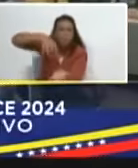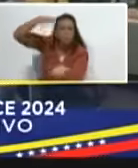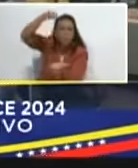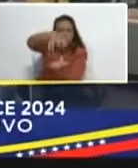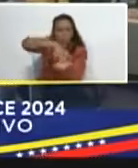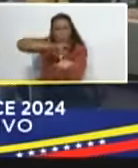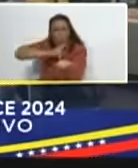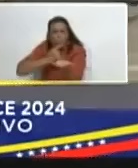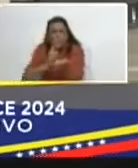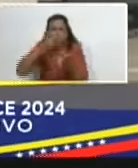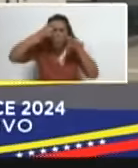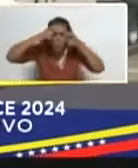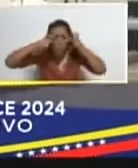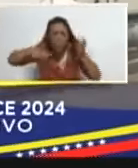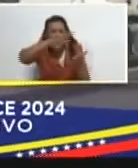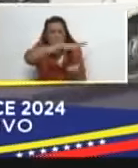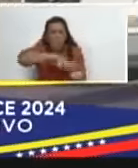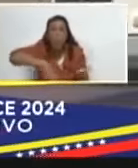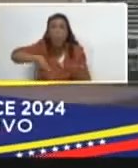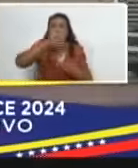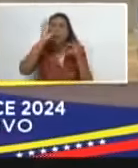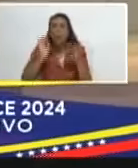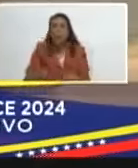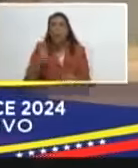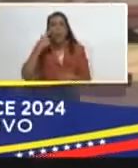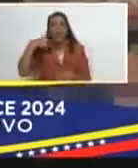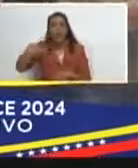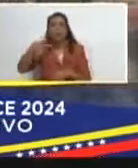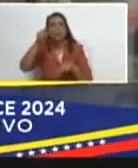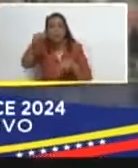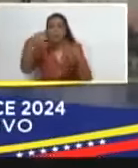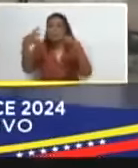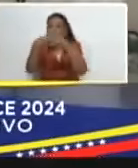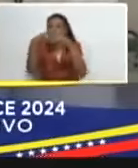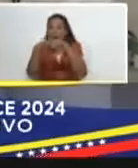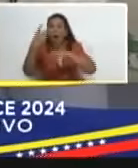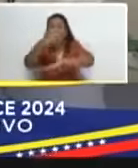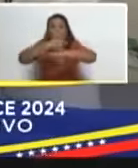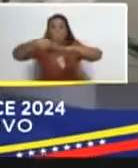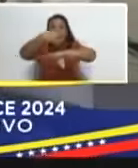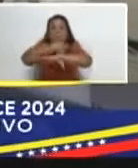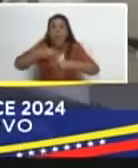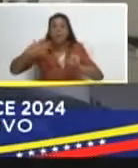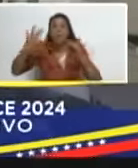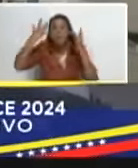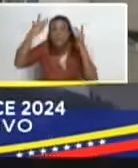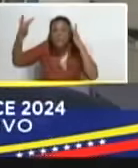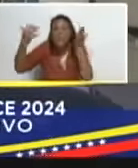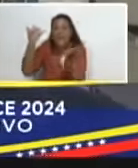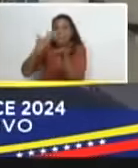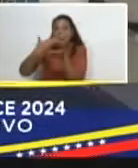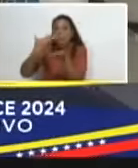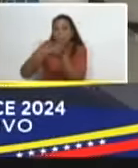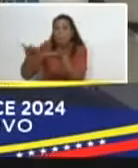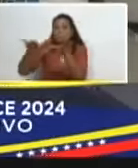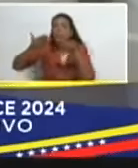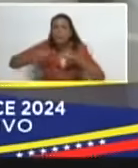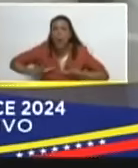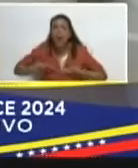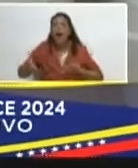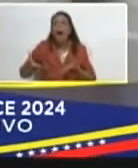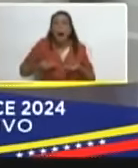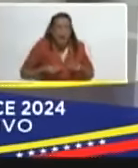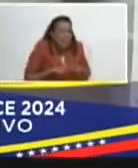país el milagro que su equipo, con sus ideas, hemos podido llevar al